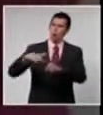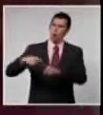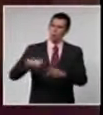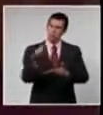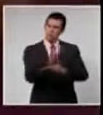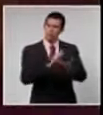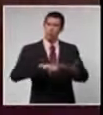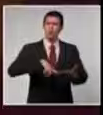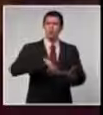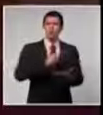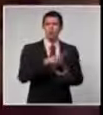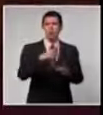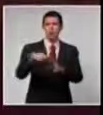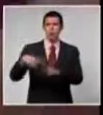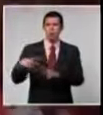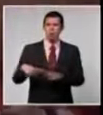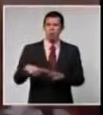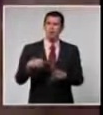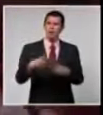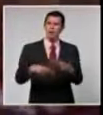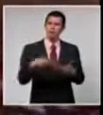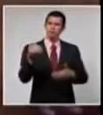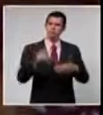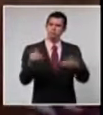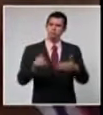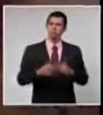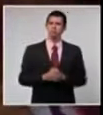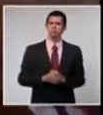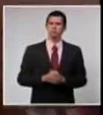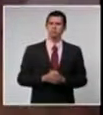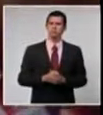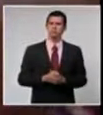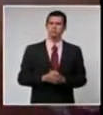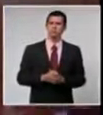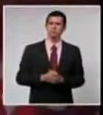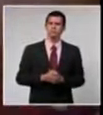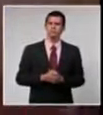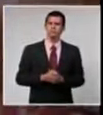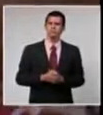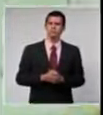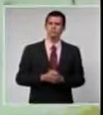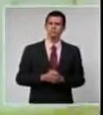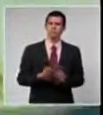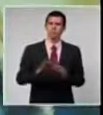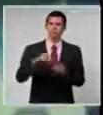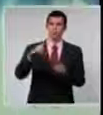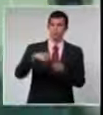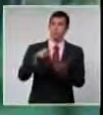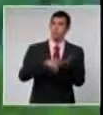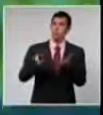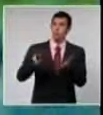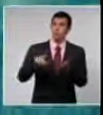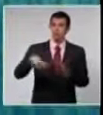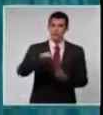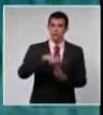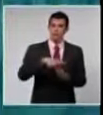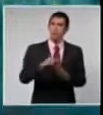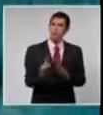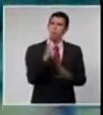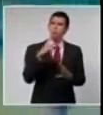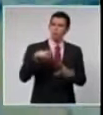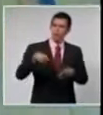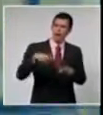proyecto y el cabrechelo.com serán la única representación de la más oriental de las provincias cubanas en el histórico recital online